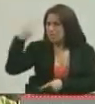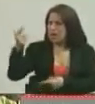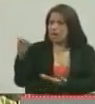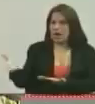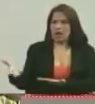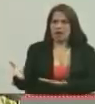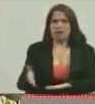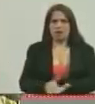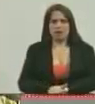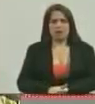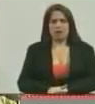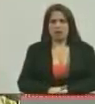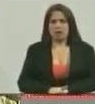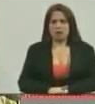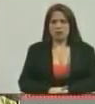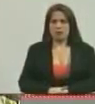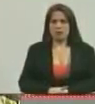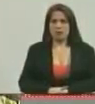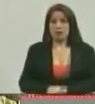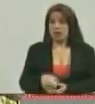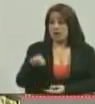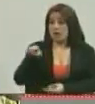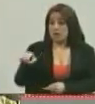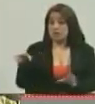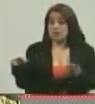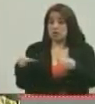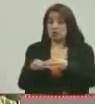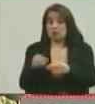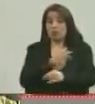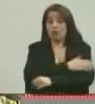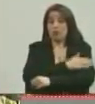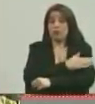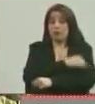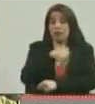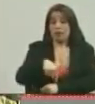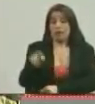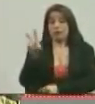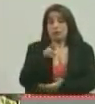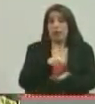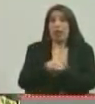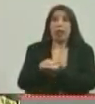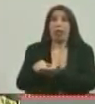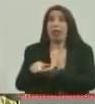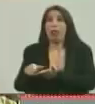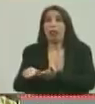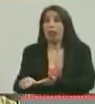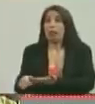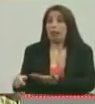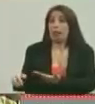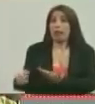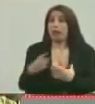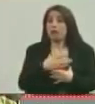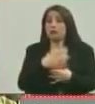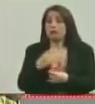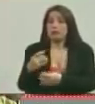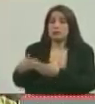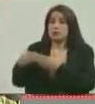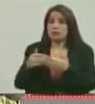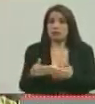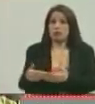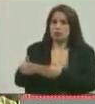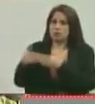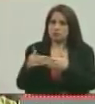qué vergüenza esa es la derecha que nosotros tenemos aquí en venezuela arrastrada pitiyanqui a los intereses de eeuu